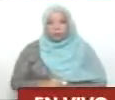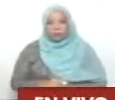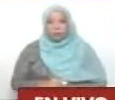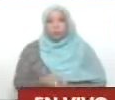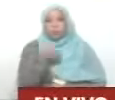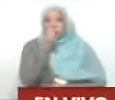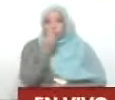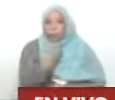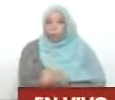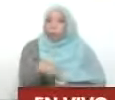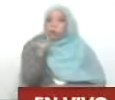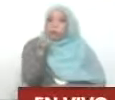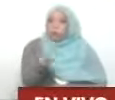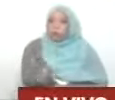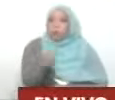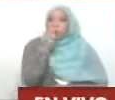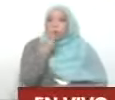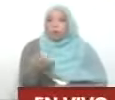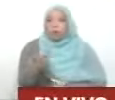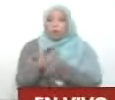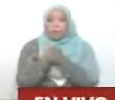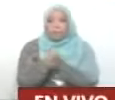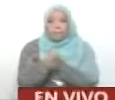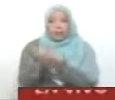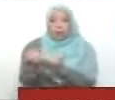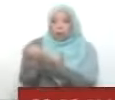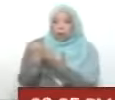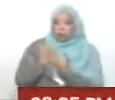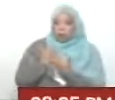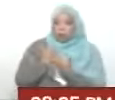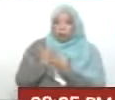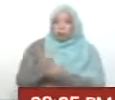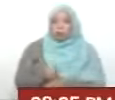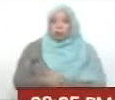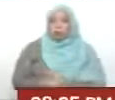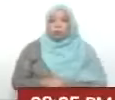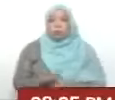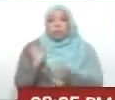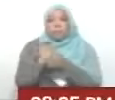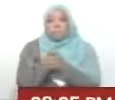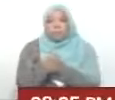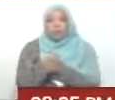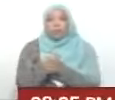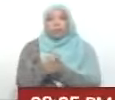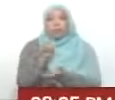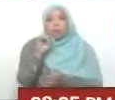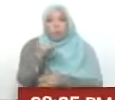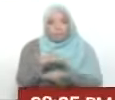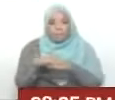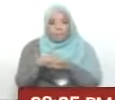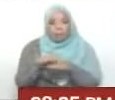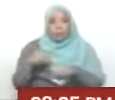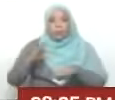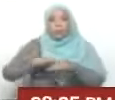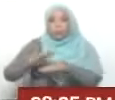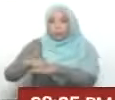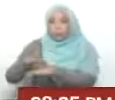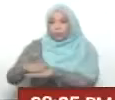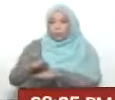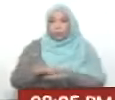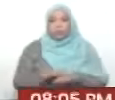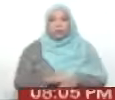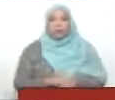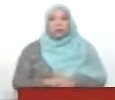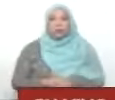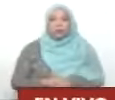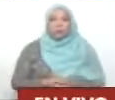Buenos asesores, buenos compañeros que te ayuden. Los compañeros que han estado en ese ministerio, convócalos a todos.